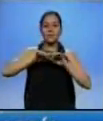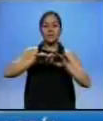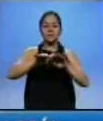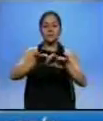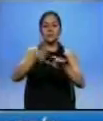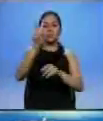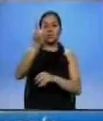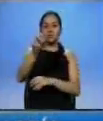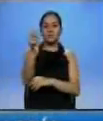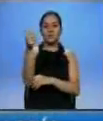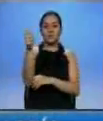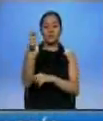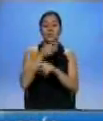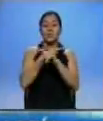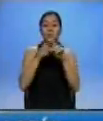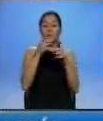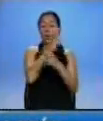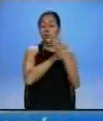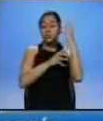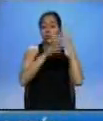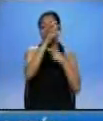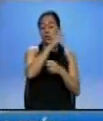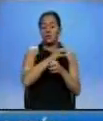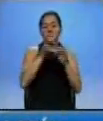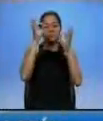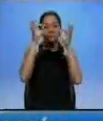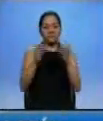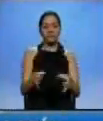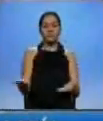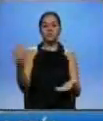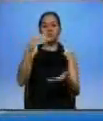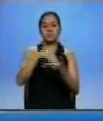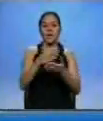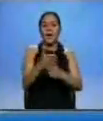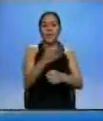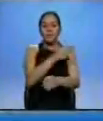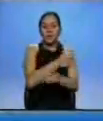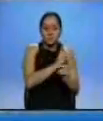2010. Sin embargo, la historia de ese día se construyó con anterioridad.